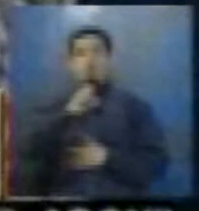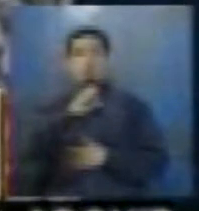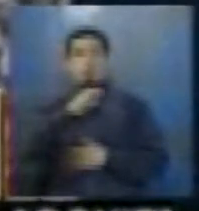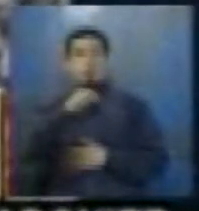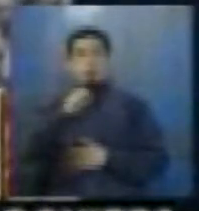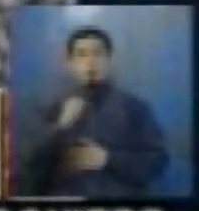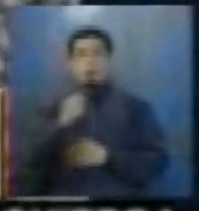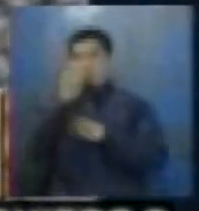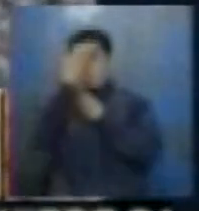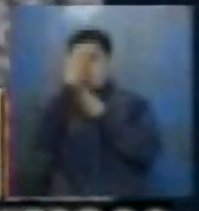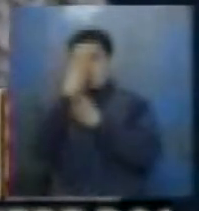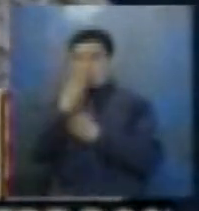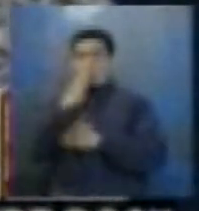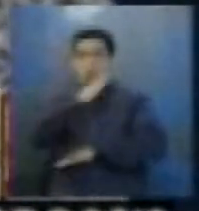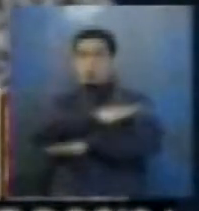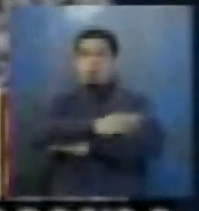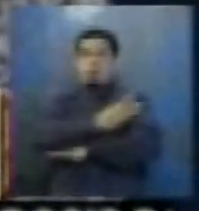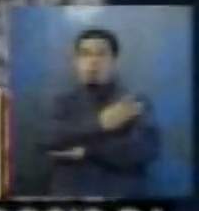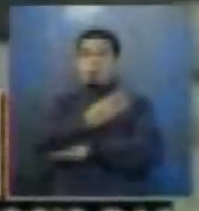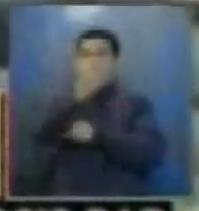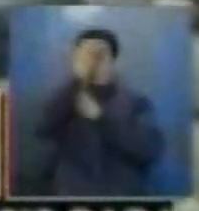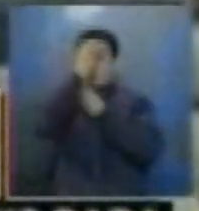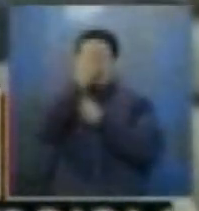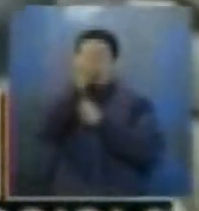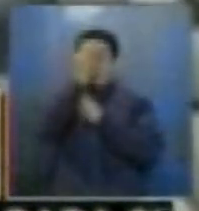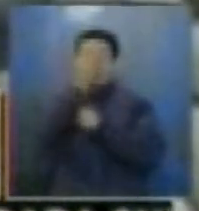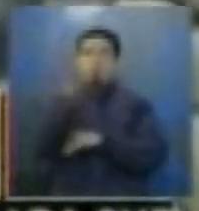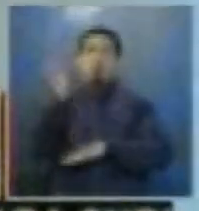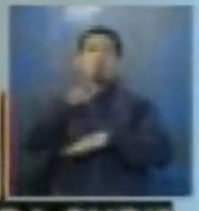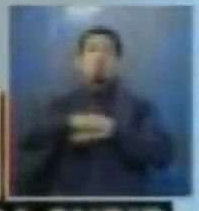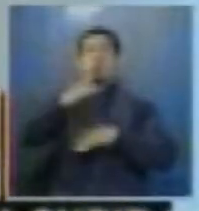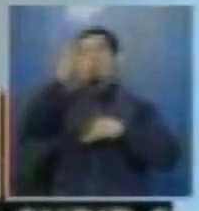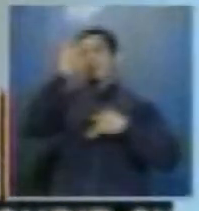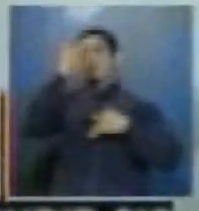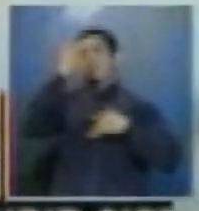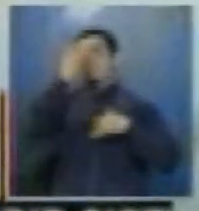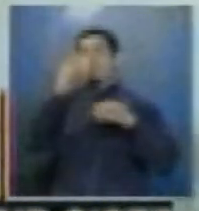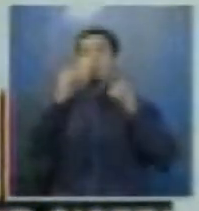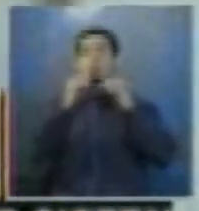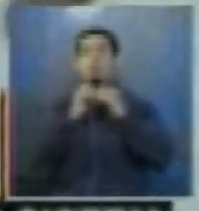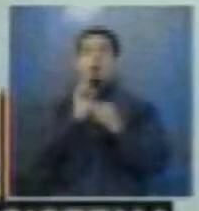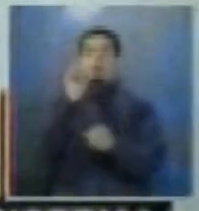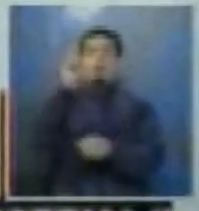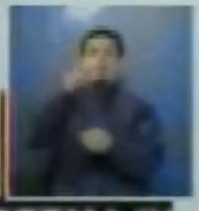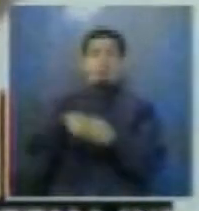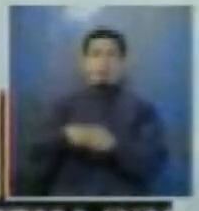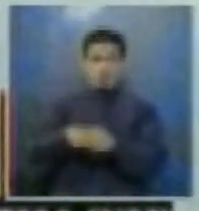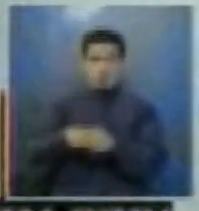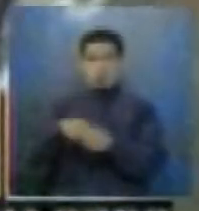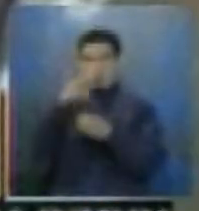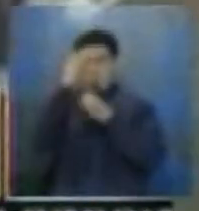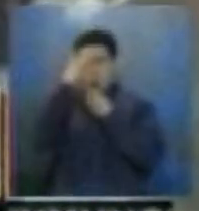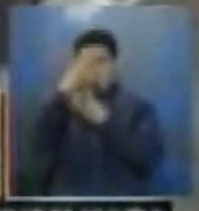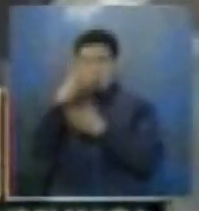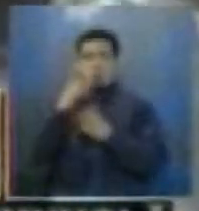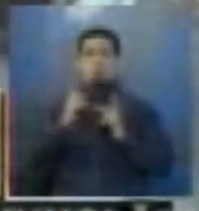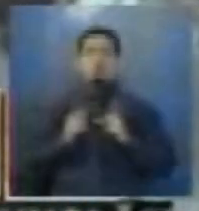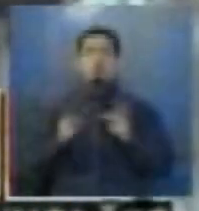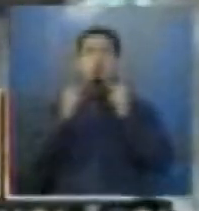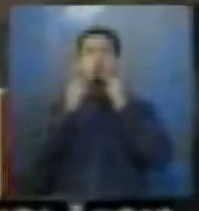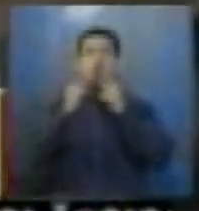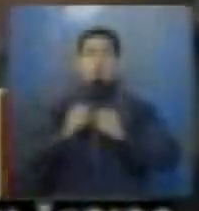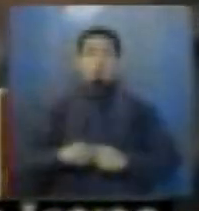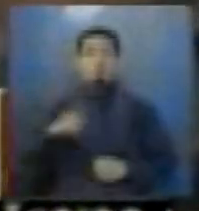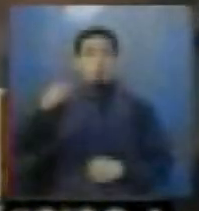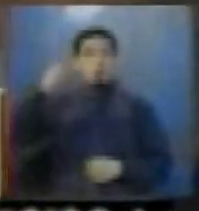que la plataforma proporciona información sobre el coronavirus y permite registrarse en el sistema de salud pública. Según